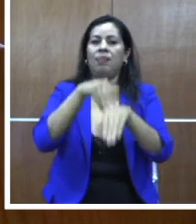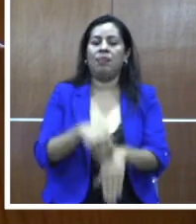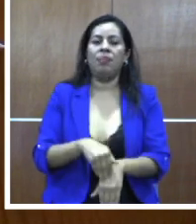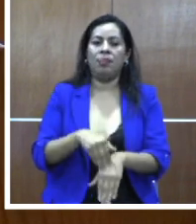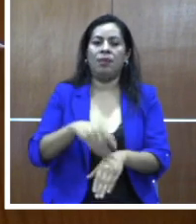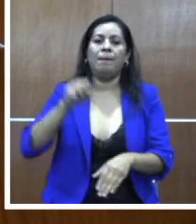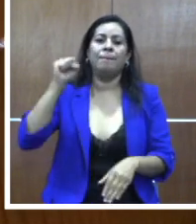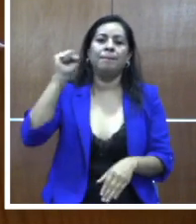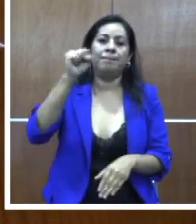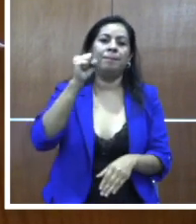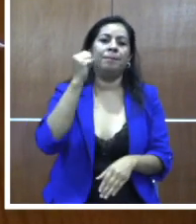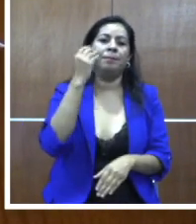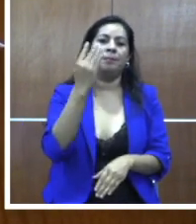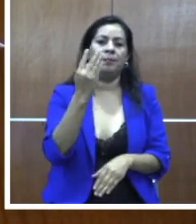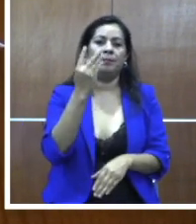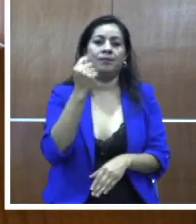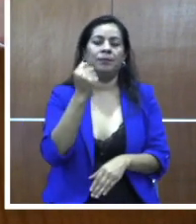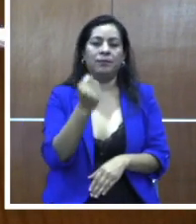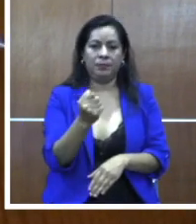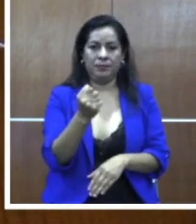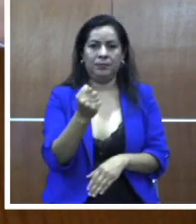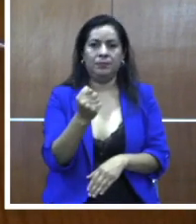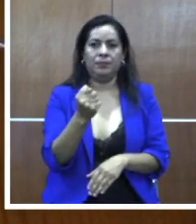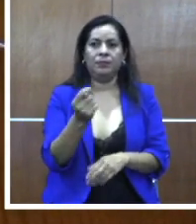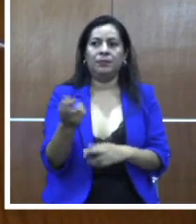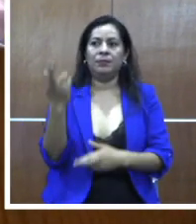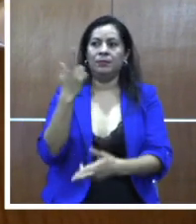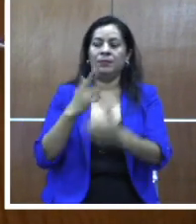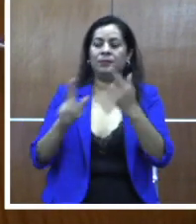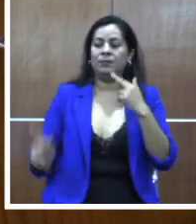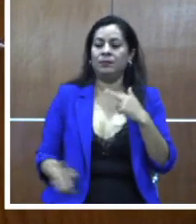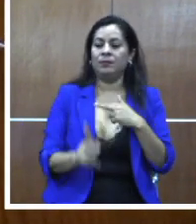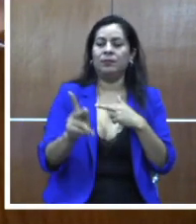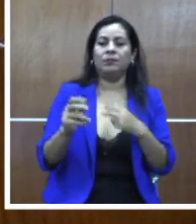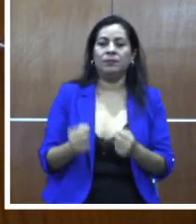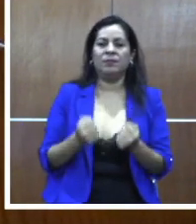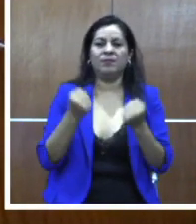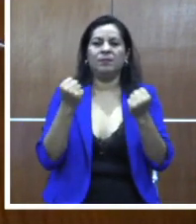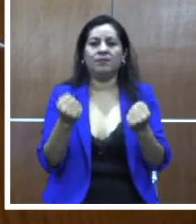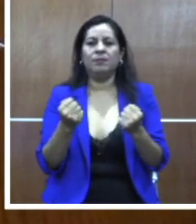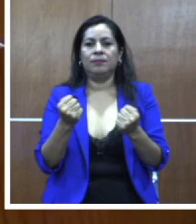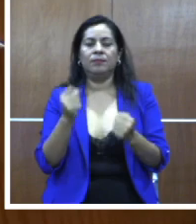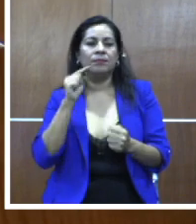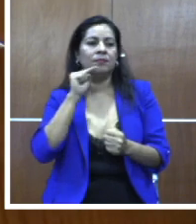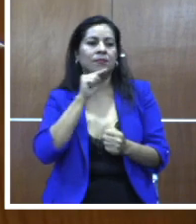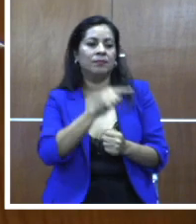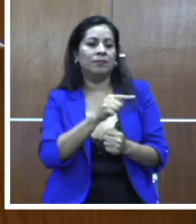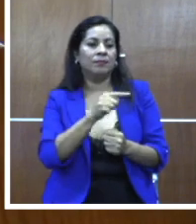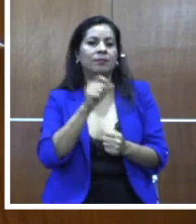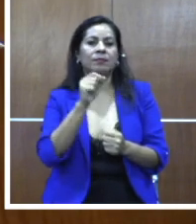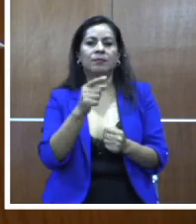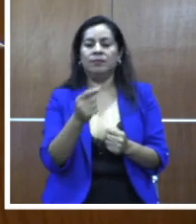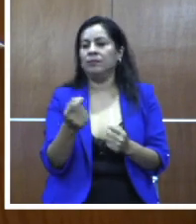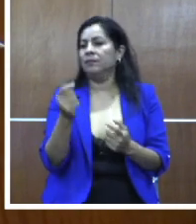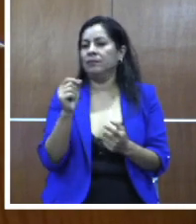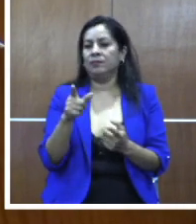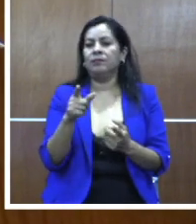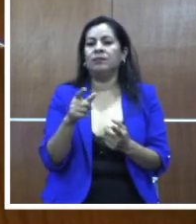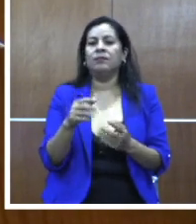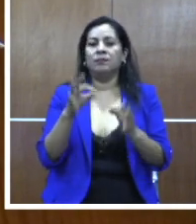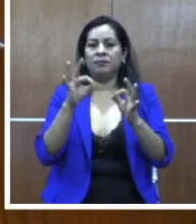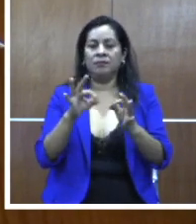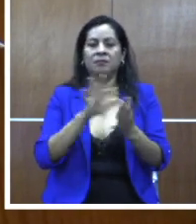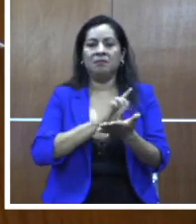Que viva la cuarta transformación que le devolvió al pueblo el poder de juzgar y ser juzgado con